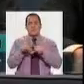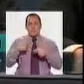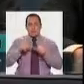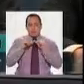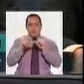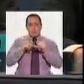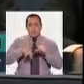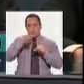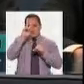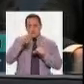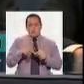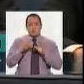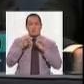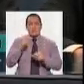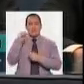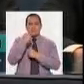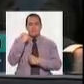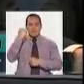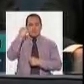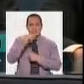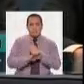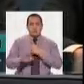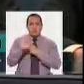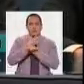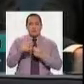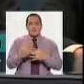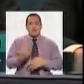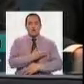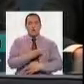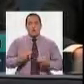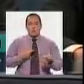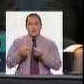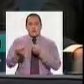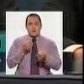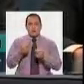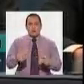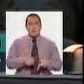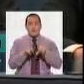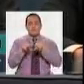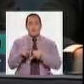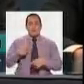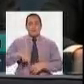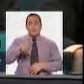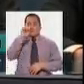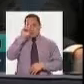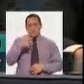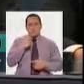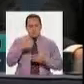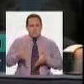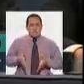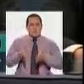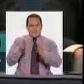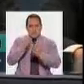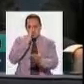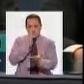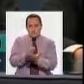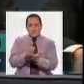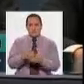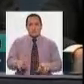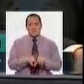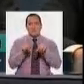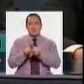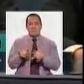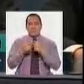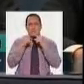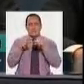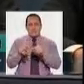Perú defendiendo principios, defendiendo la gobernabilidad, defendiendo que el país es un país viable, es un país serio, es un país